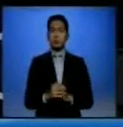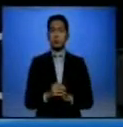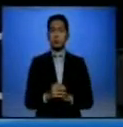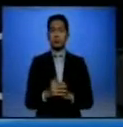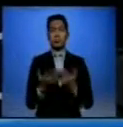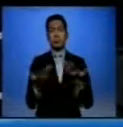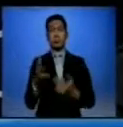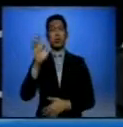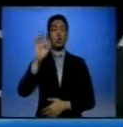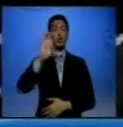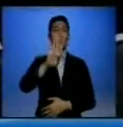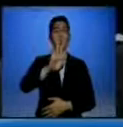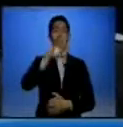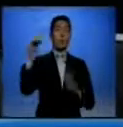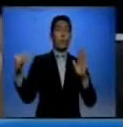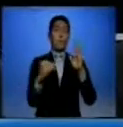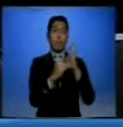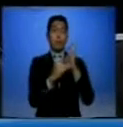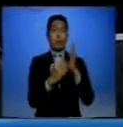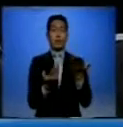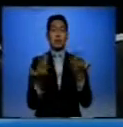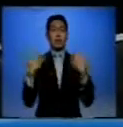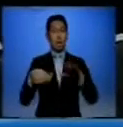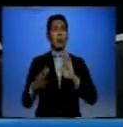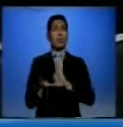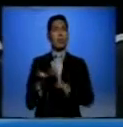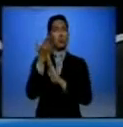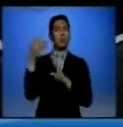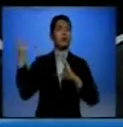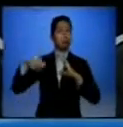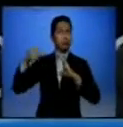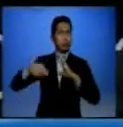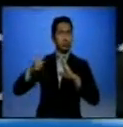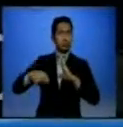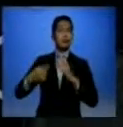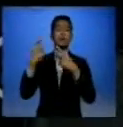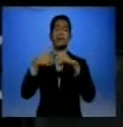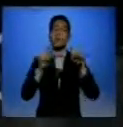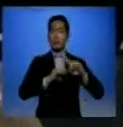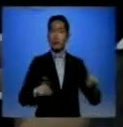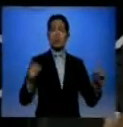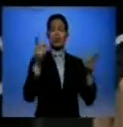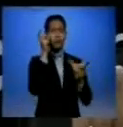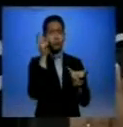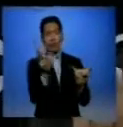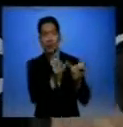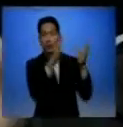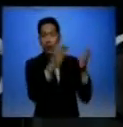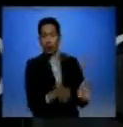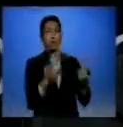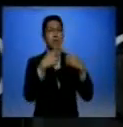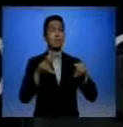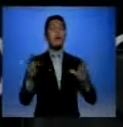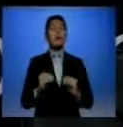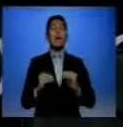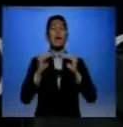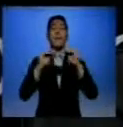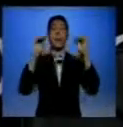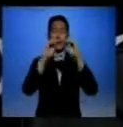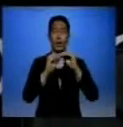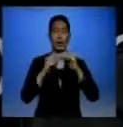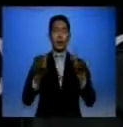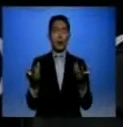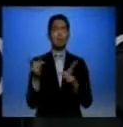394.000 sentencias en materia penal. Aumentamos el número de jueces, es cierto, ha aumentado también el número de fiscales, básicamente multiplicado por 15